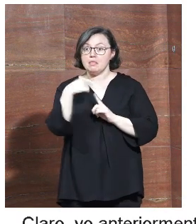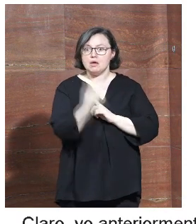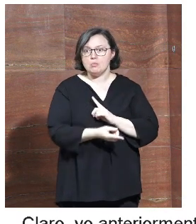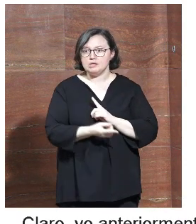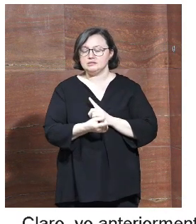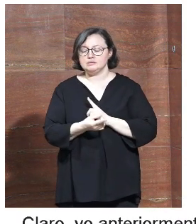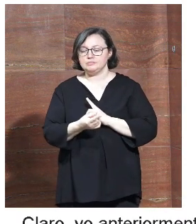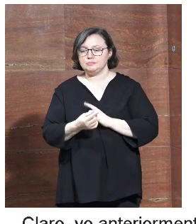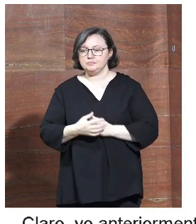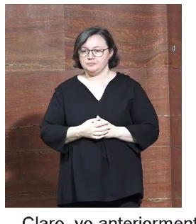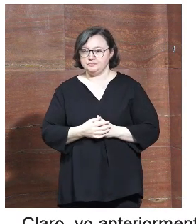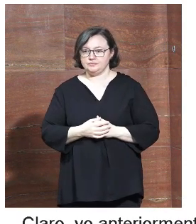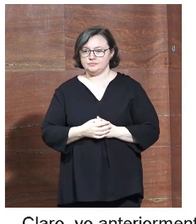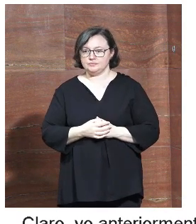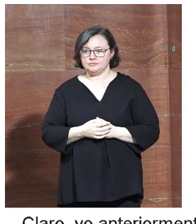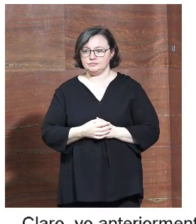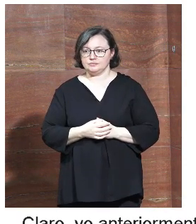Posteriormente,